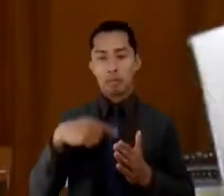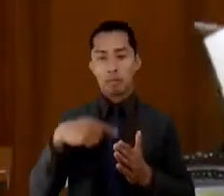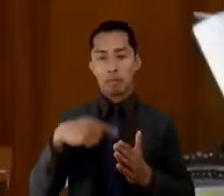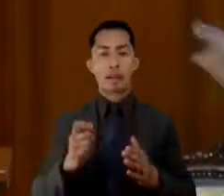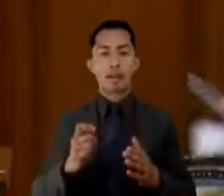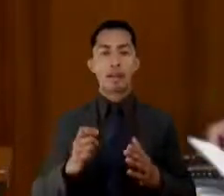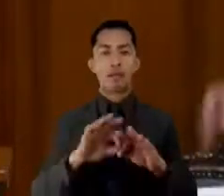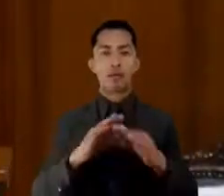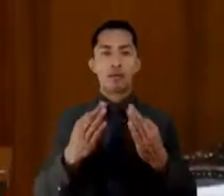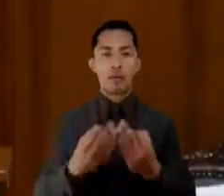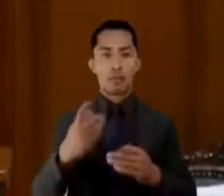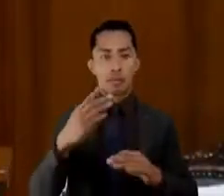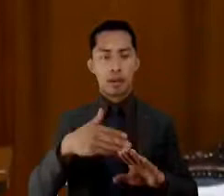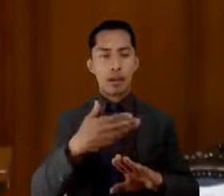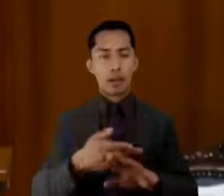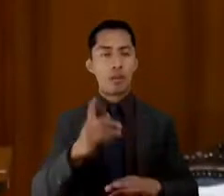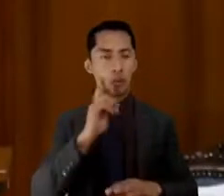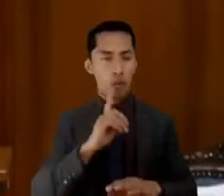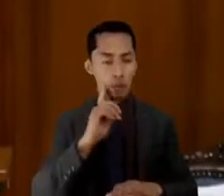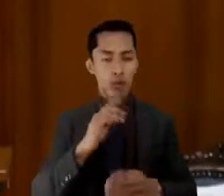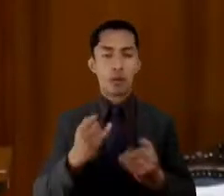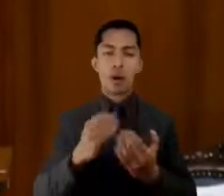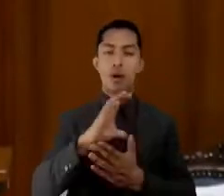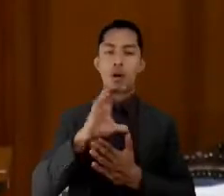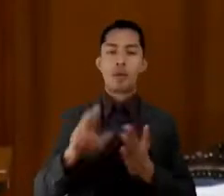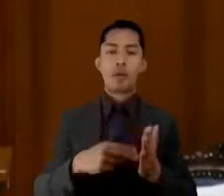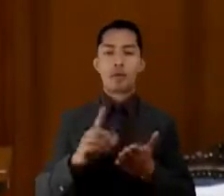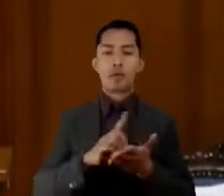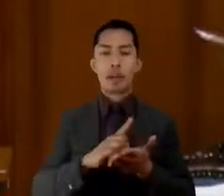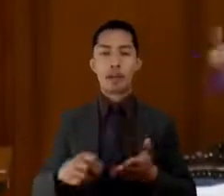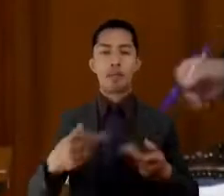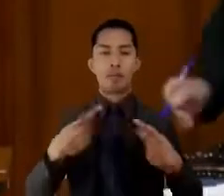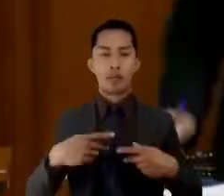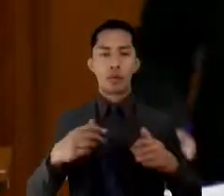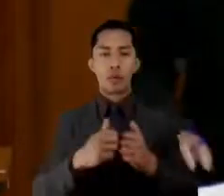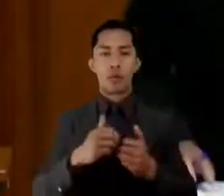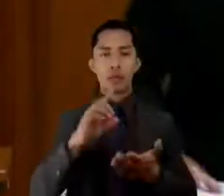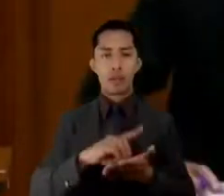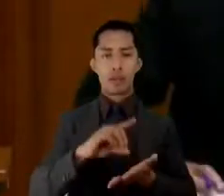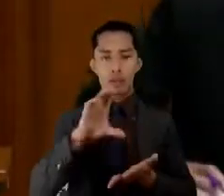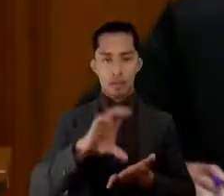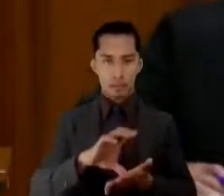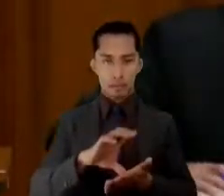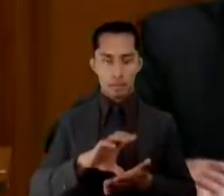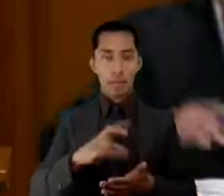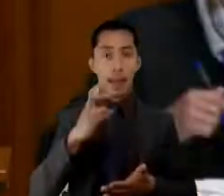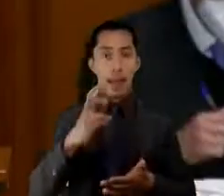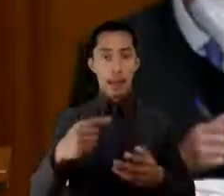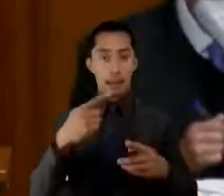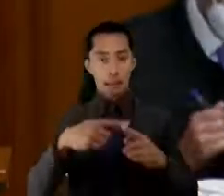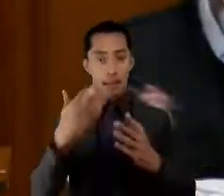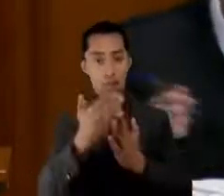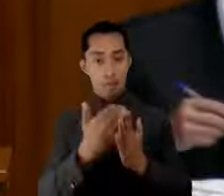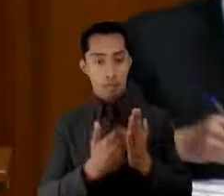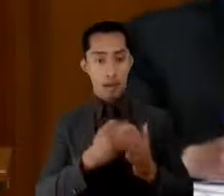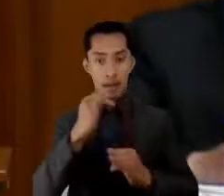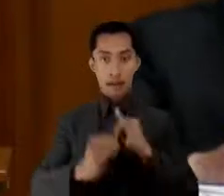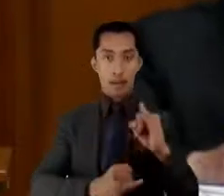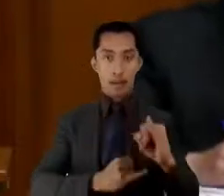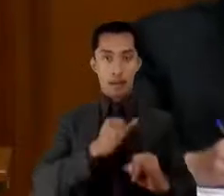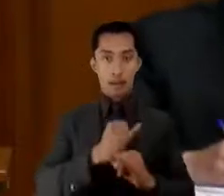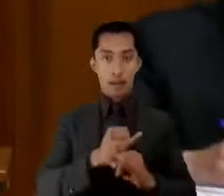de Discriminación contra la Mujer y la Convención sobre los Derechos de las Personas con Discapacidad. Estos instrumentos internacionales de